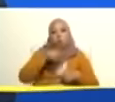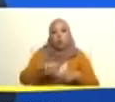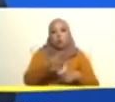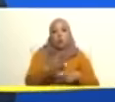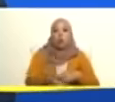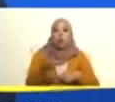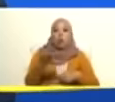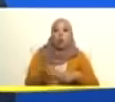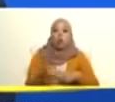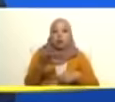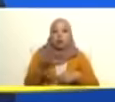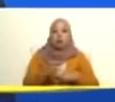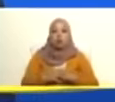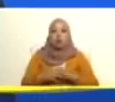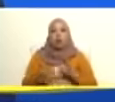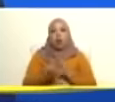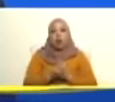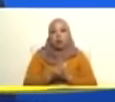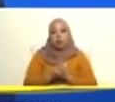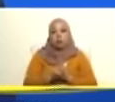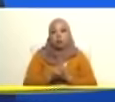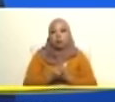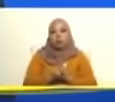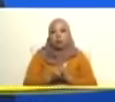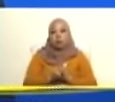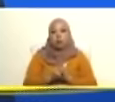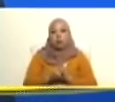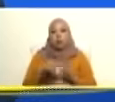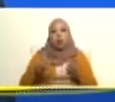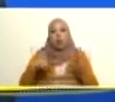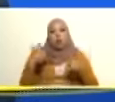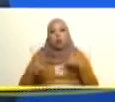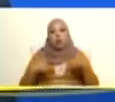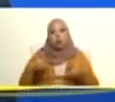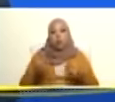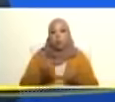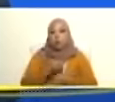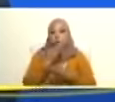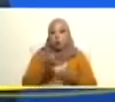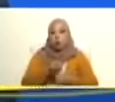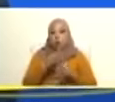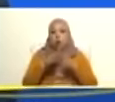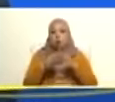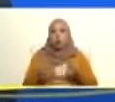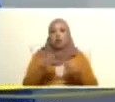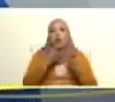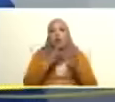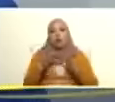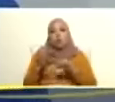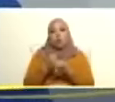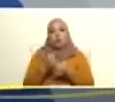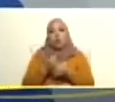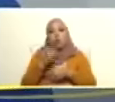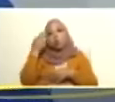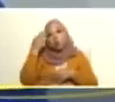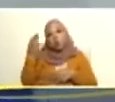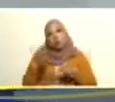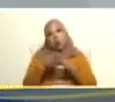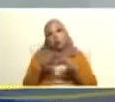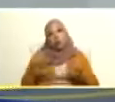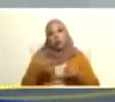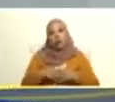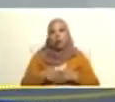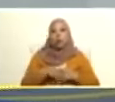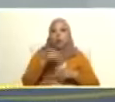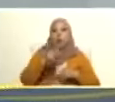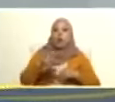importante ley en donde activamos hoy su Consejo de Armonización? Bueno, un saludo para todos, para